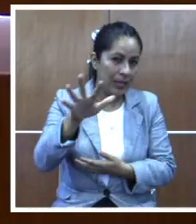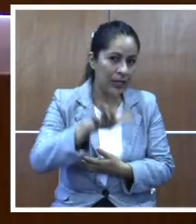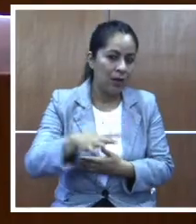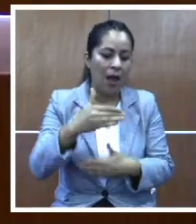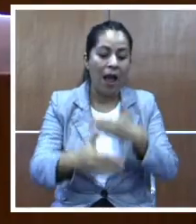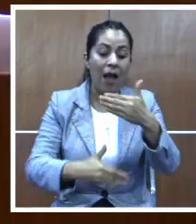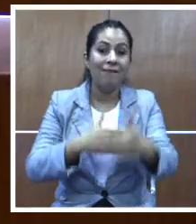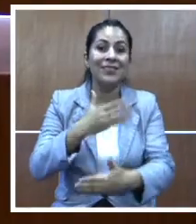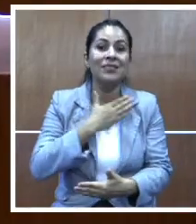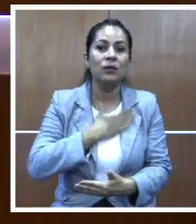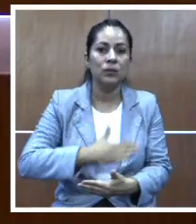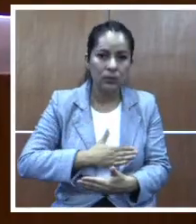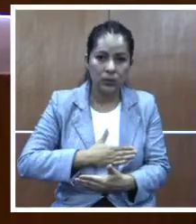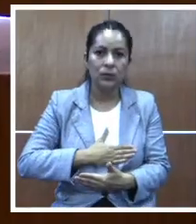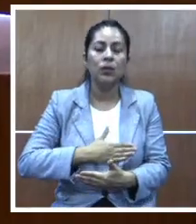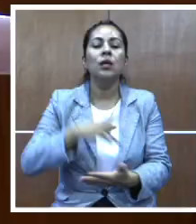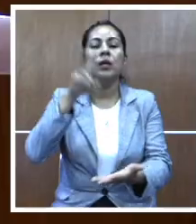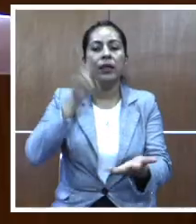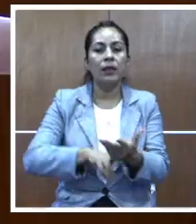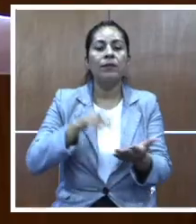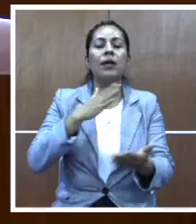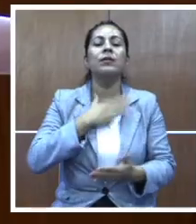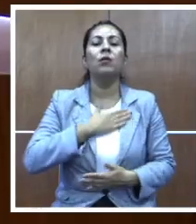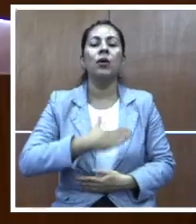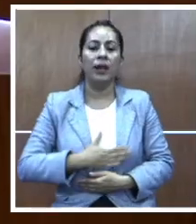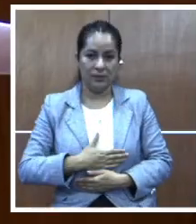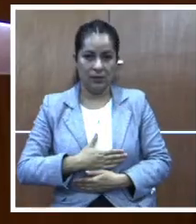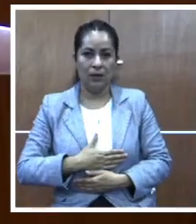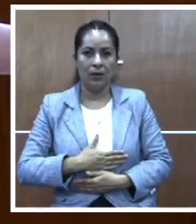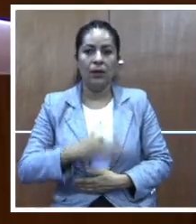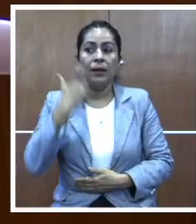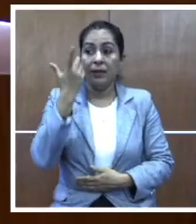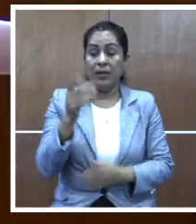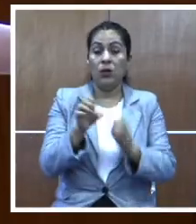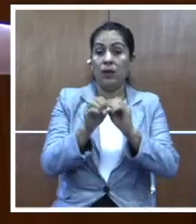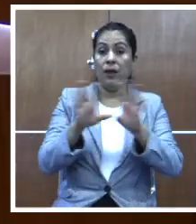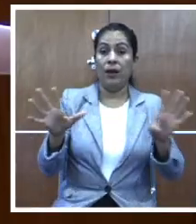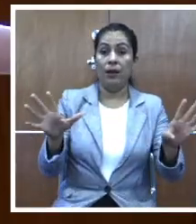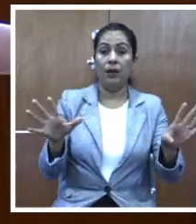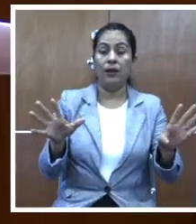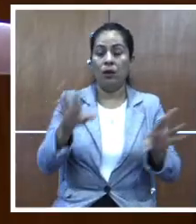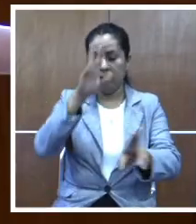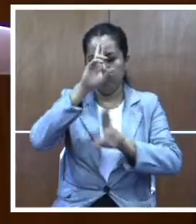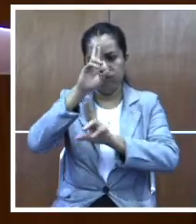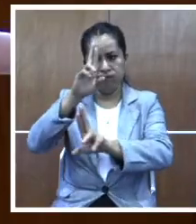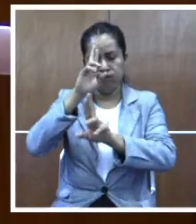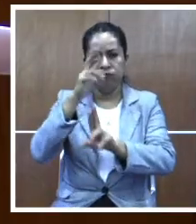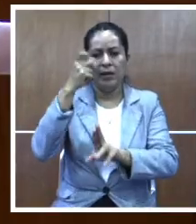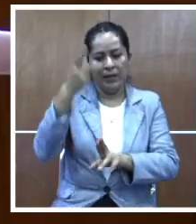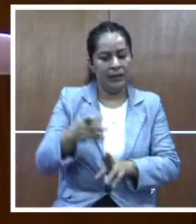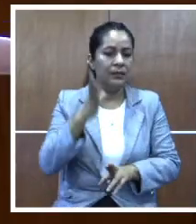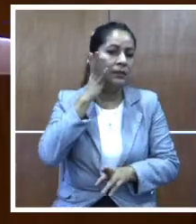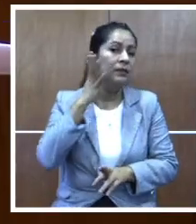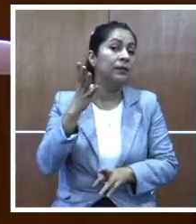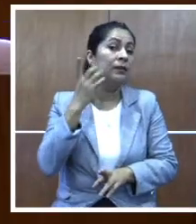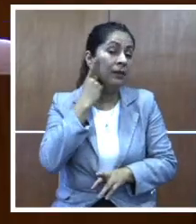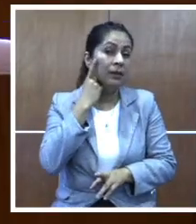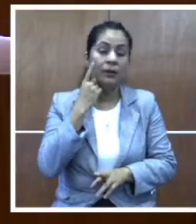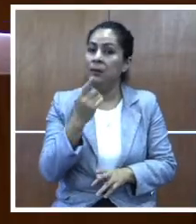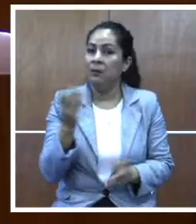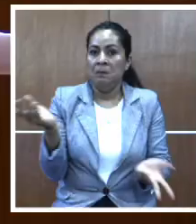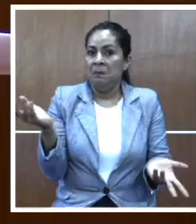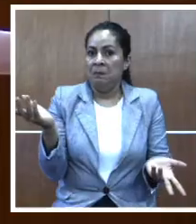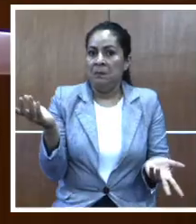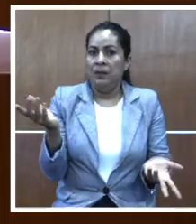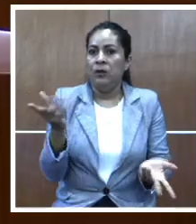avance con justicia y con una verdadera democracia. Quiero ser muy clara, respetuosa a esta soberanía. No